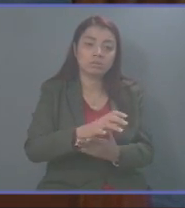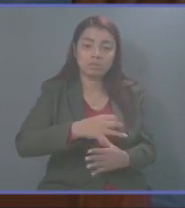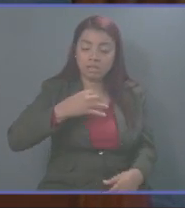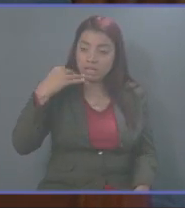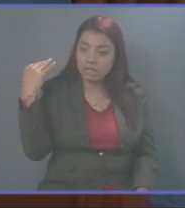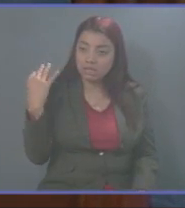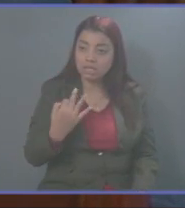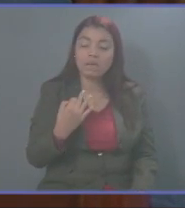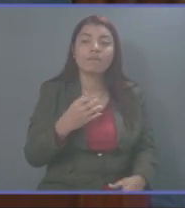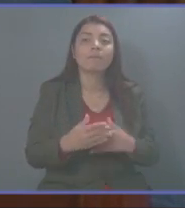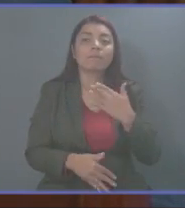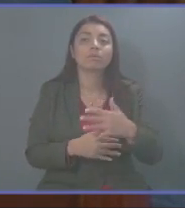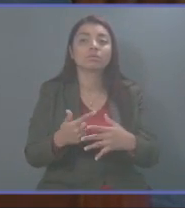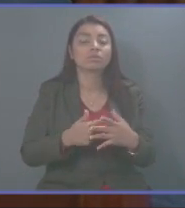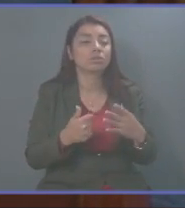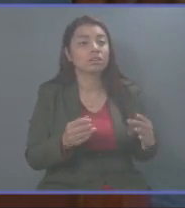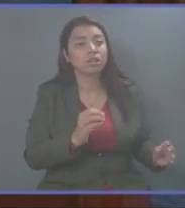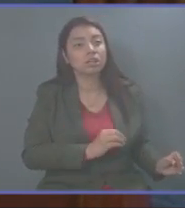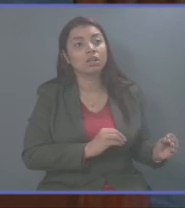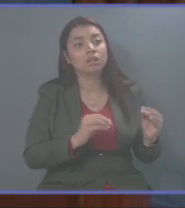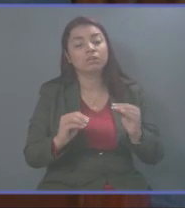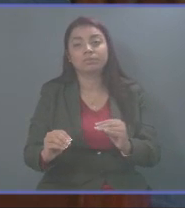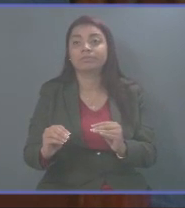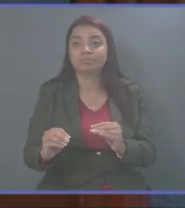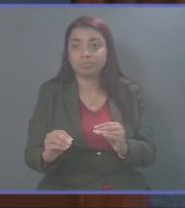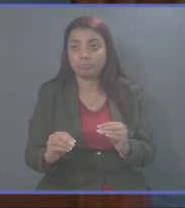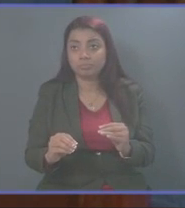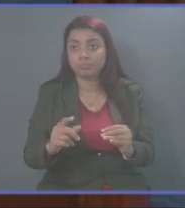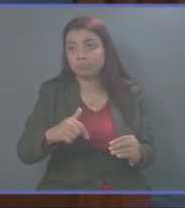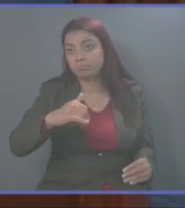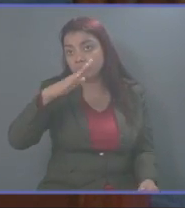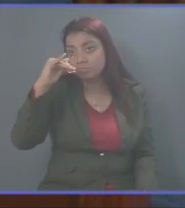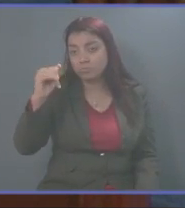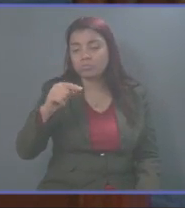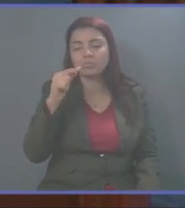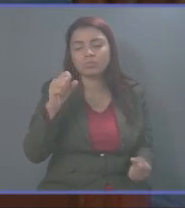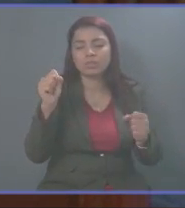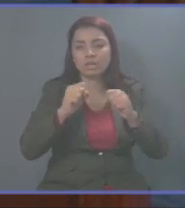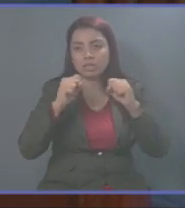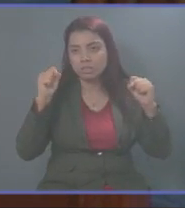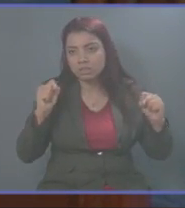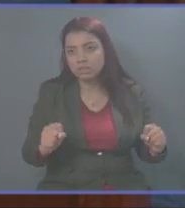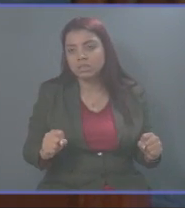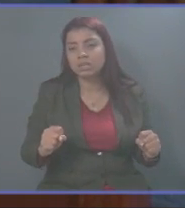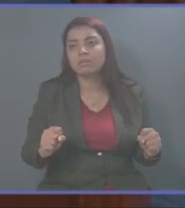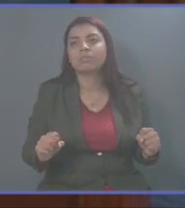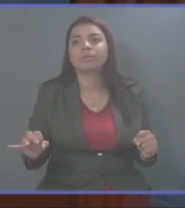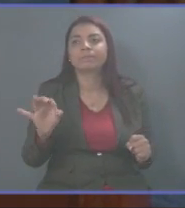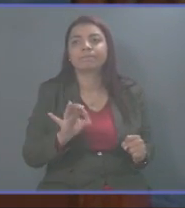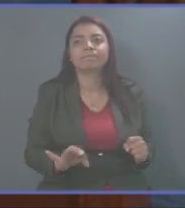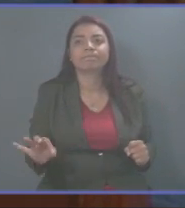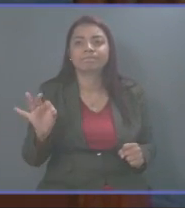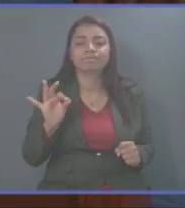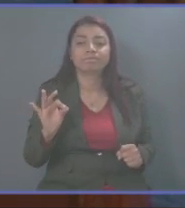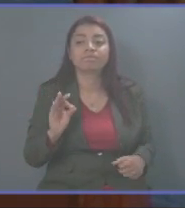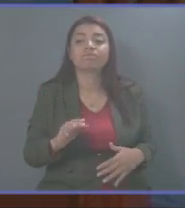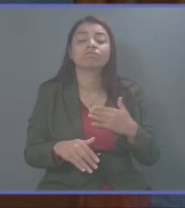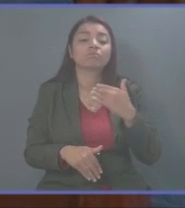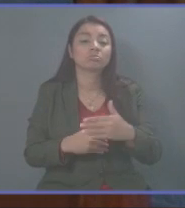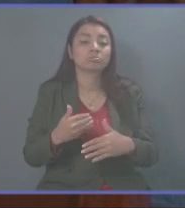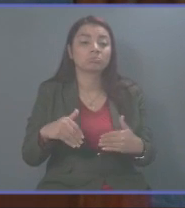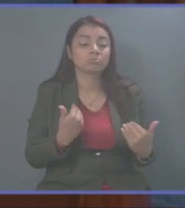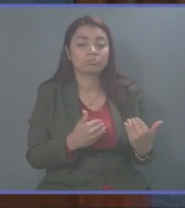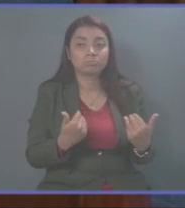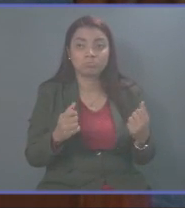deben formular e implementar dentro de su circunscripción territorial un sistema de gestión integral de residuos a partir de